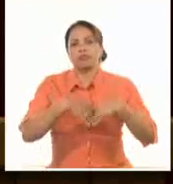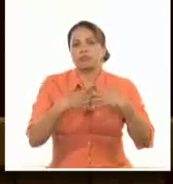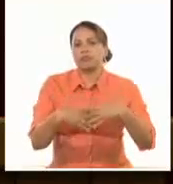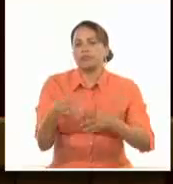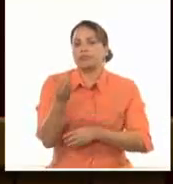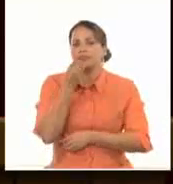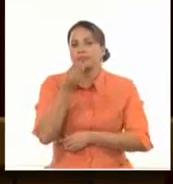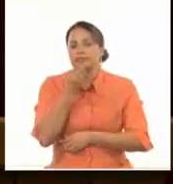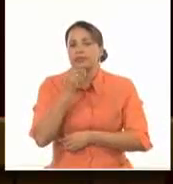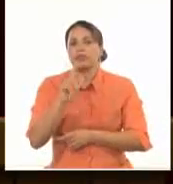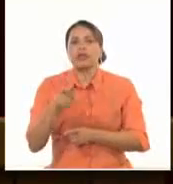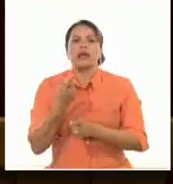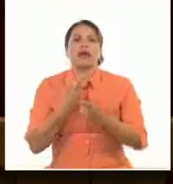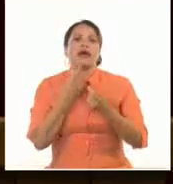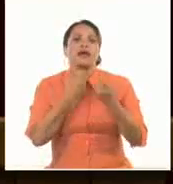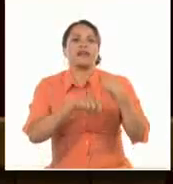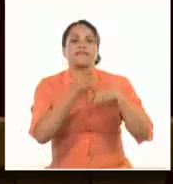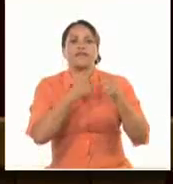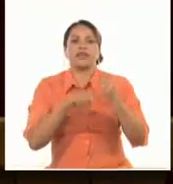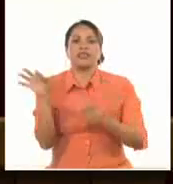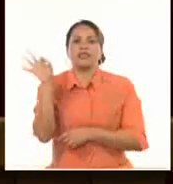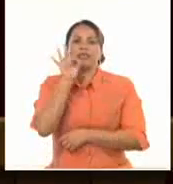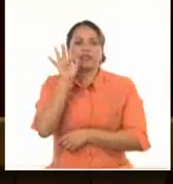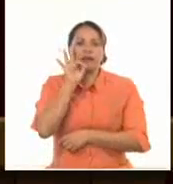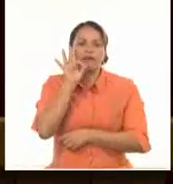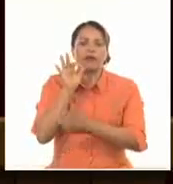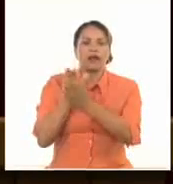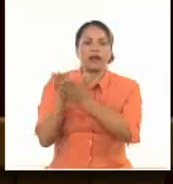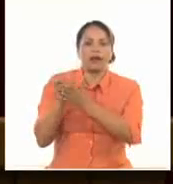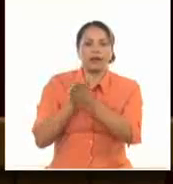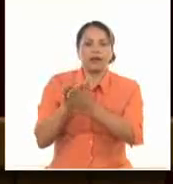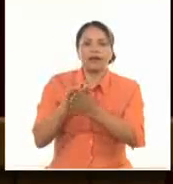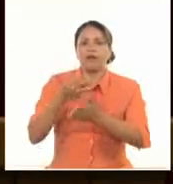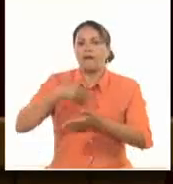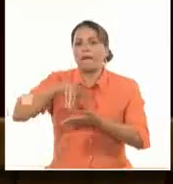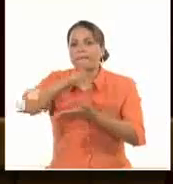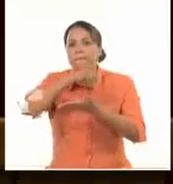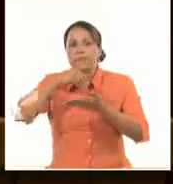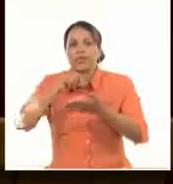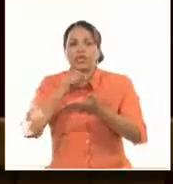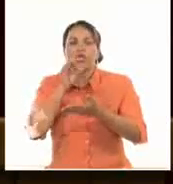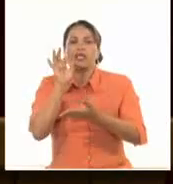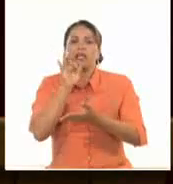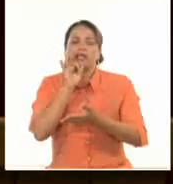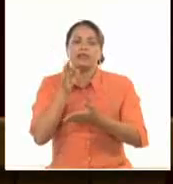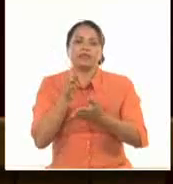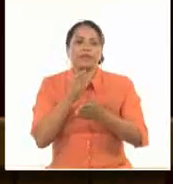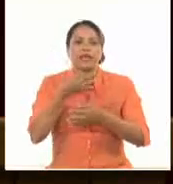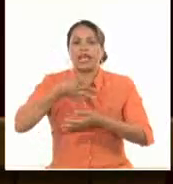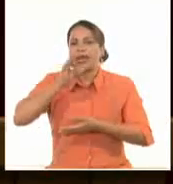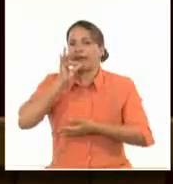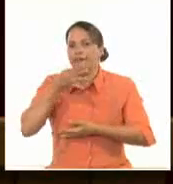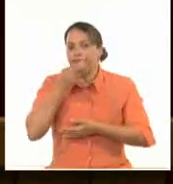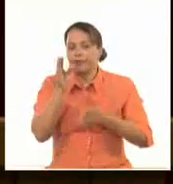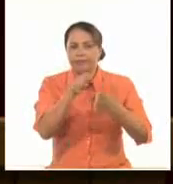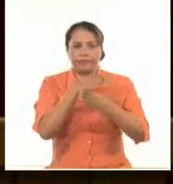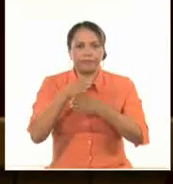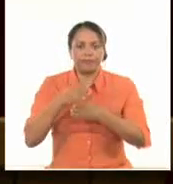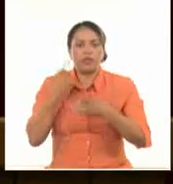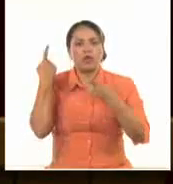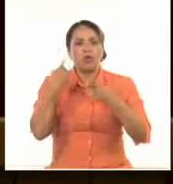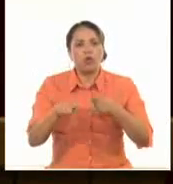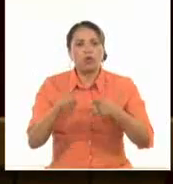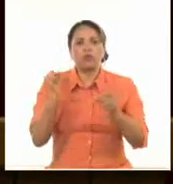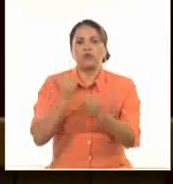a las exportaciones de tabaco, miel y café, entre otras, los desmovilizados del servicio militar activo que se incorporan a labrar